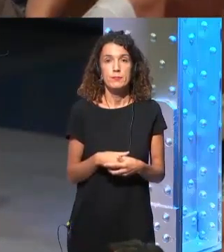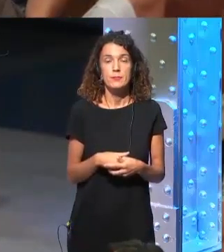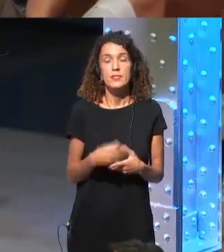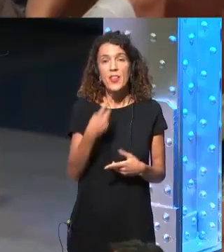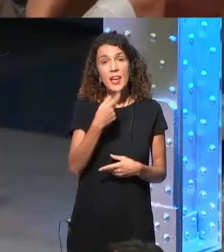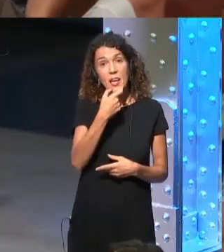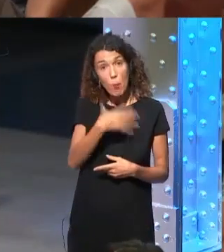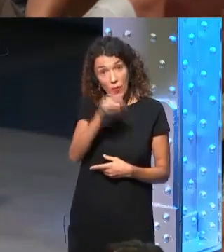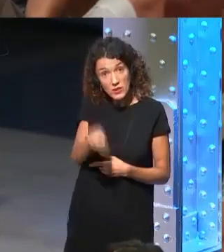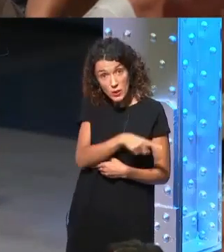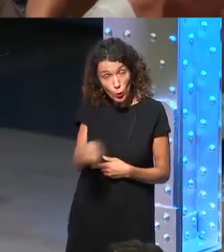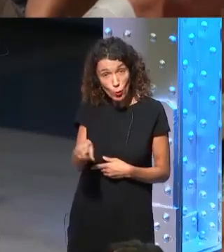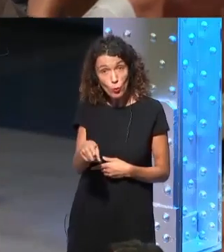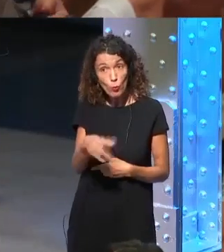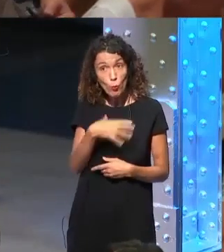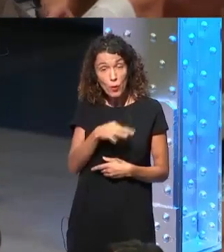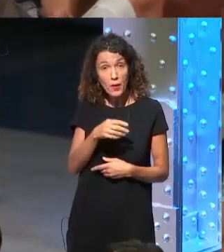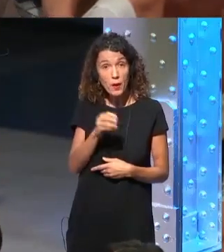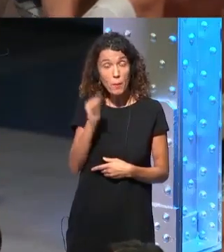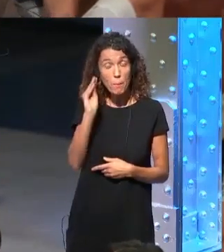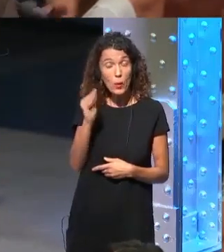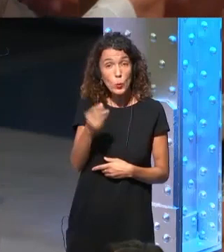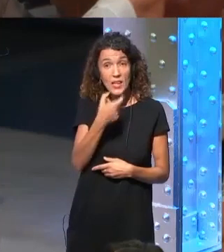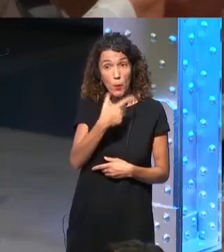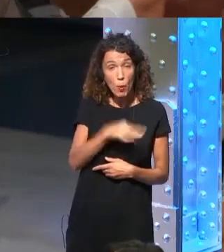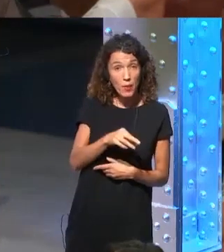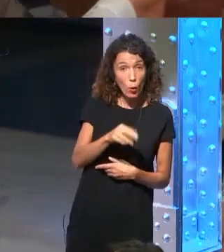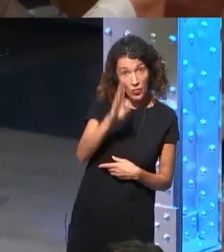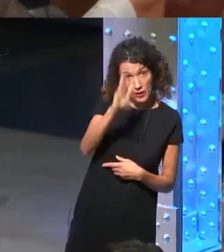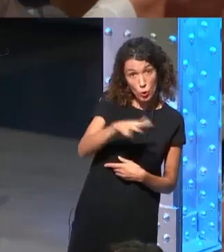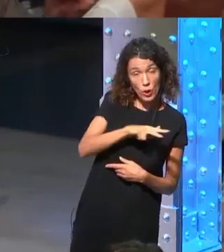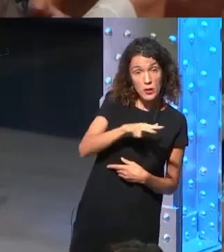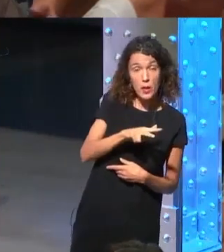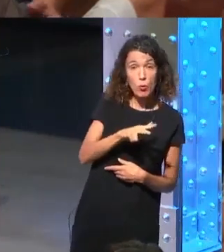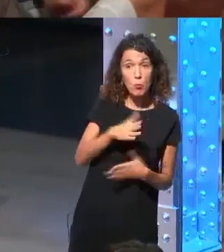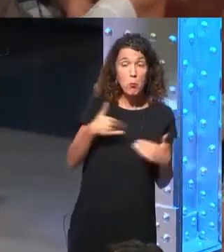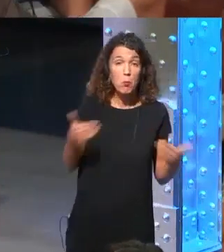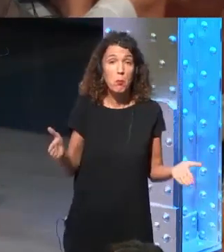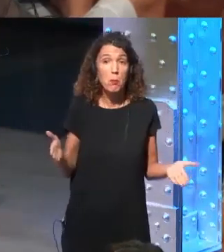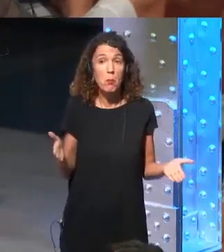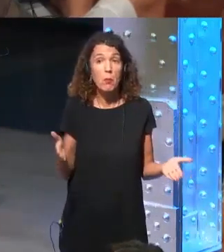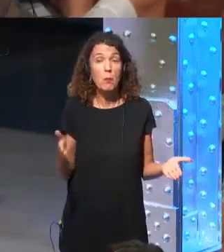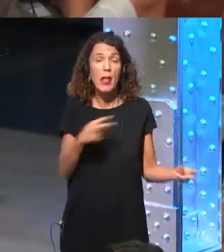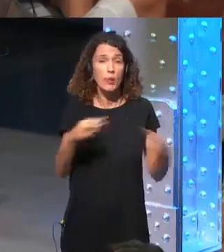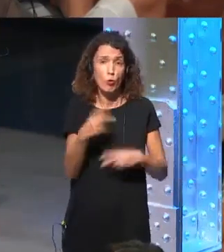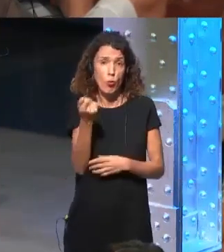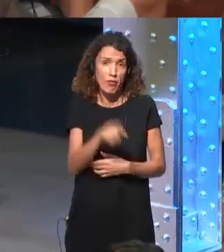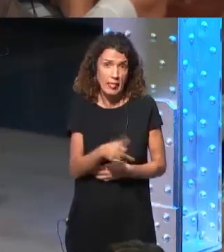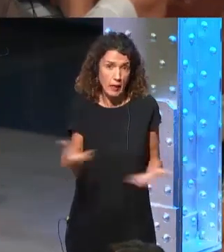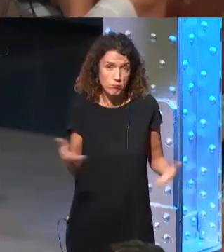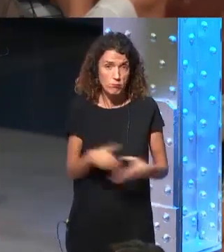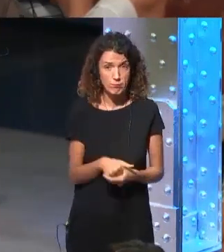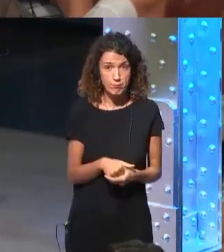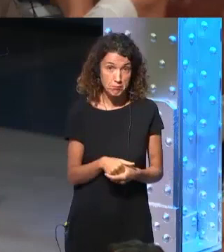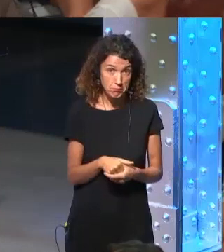¿Lo puedo decir en inglés? Puede hacer la pregunta en inglés o en castellano, como prefiera. Me refiero porque... para que no tenga que traducir y todo